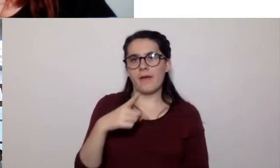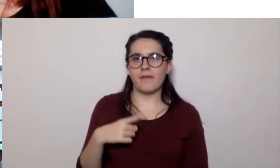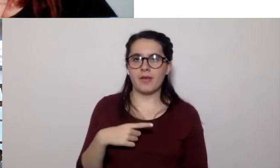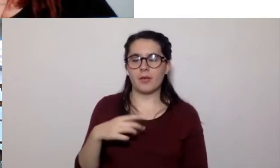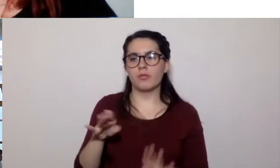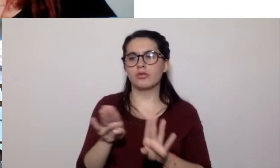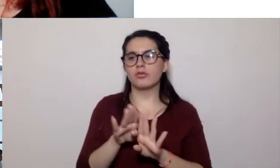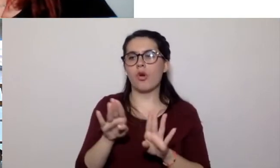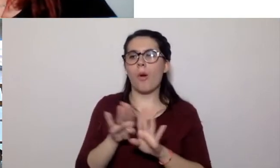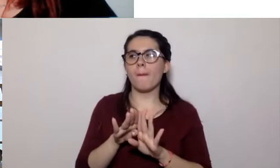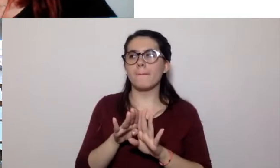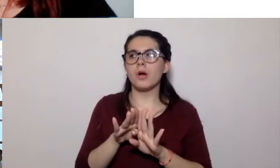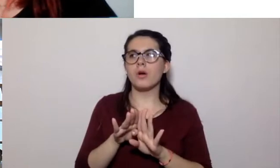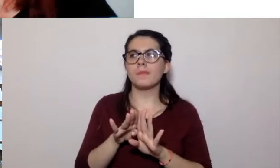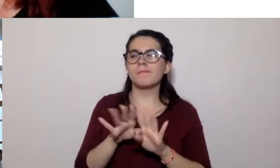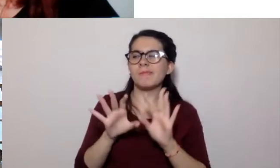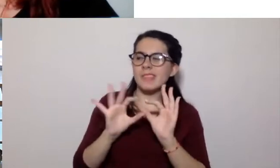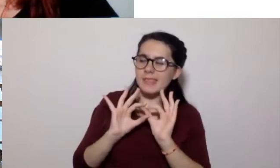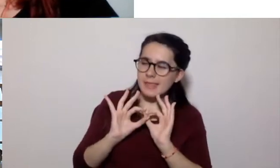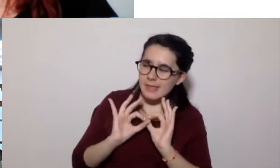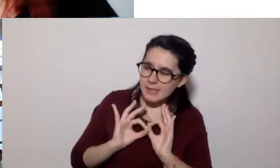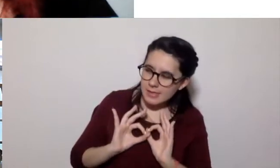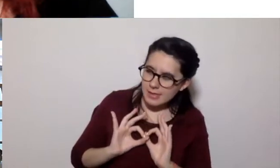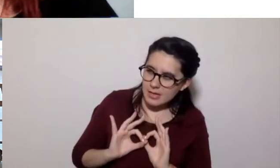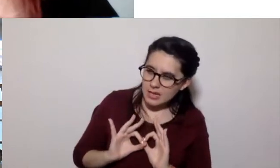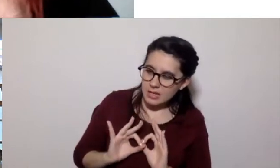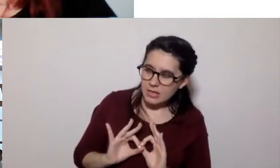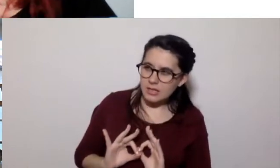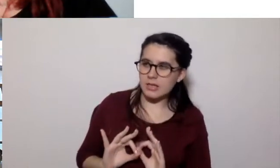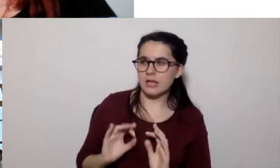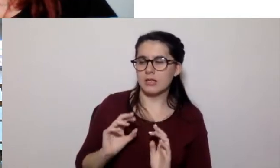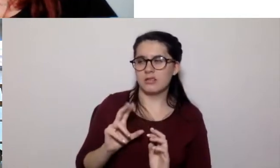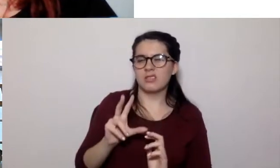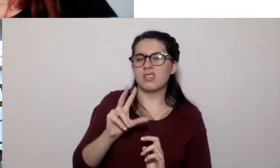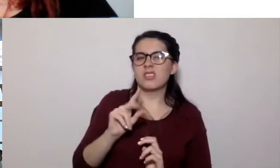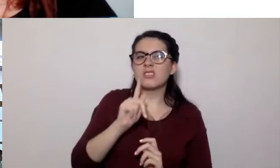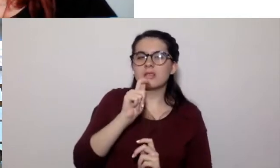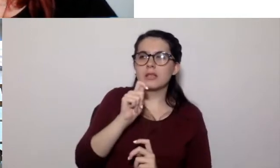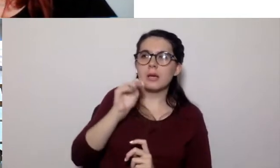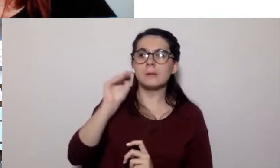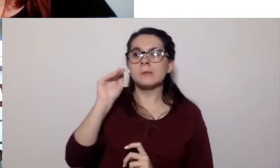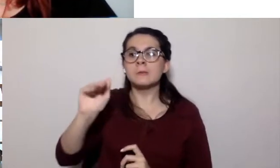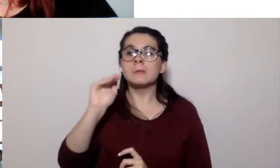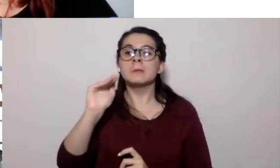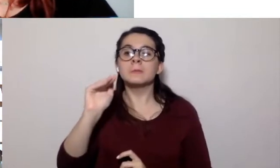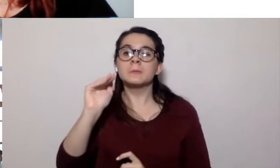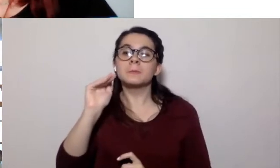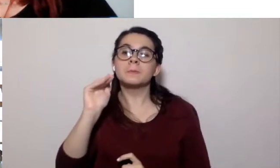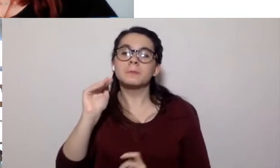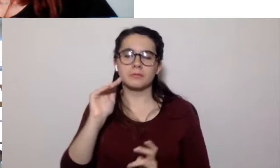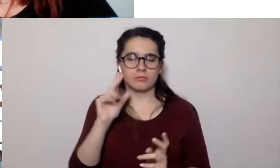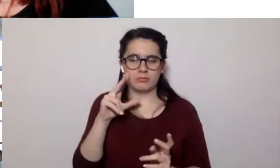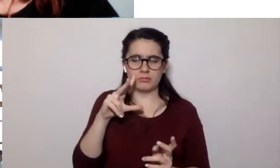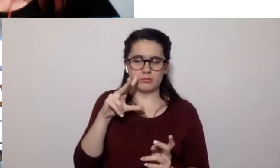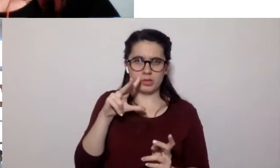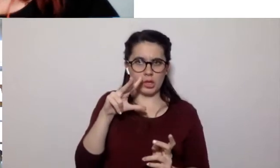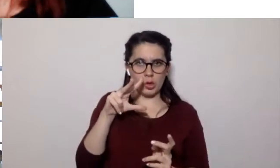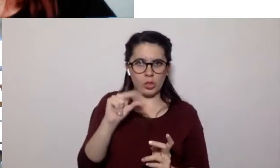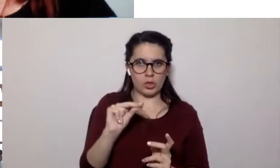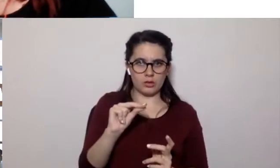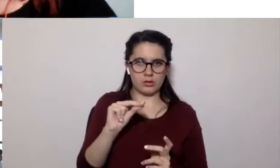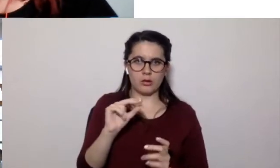insistentes, ¿no? Menos de claro, estar, sí, de estar, se me fue ahorita la palabra que te quería decir en ese momento, pues estuviste de